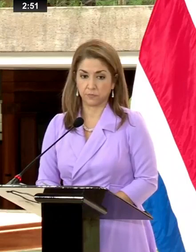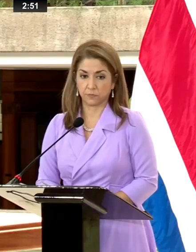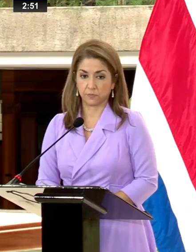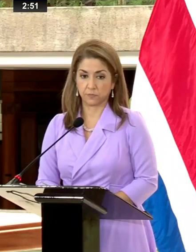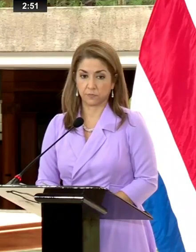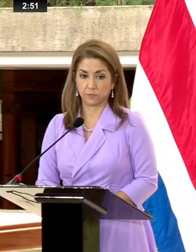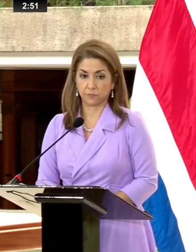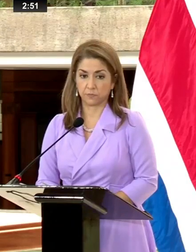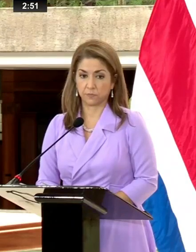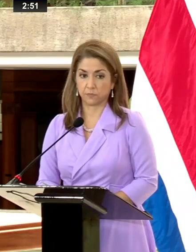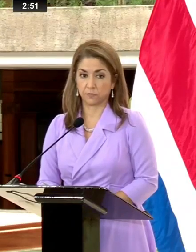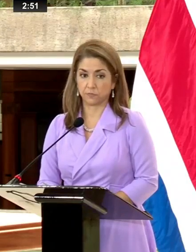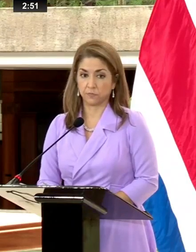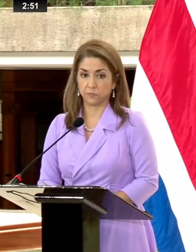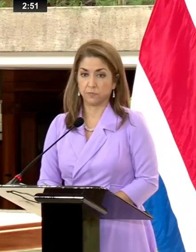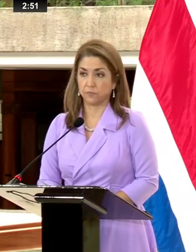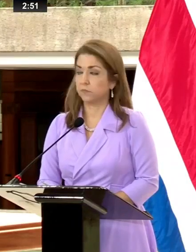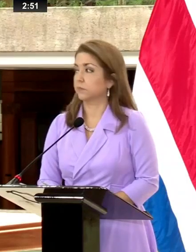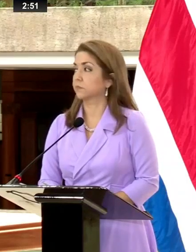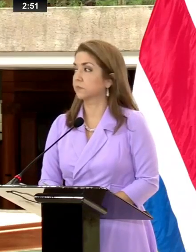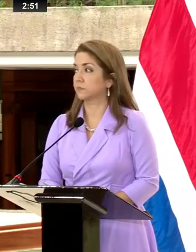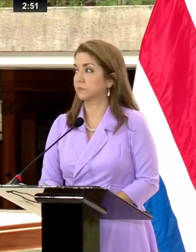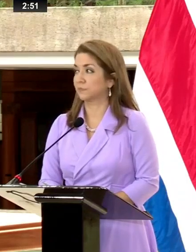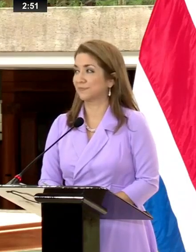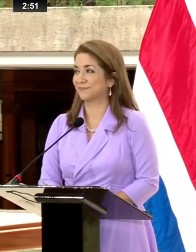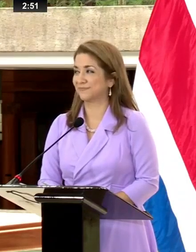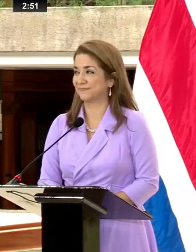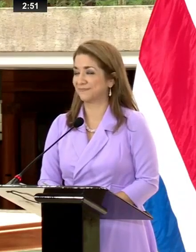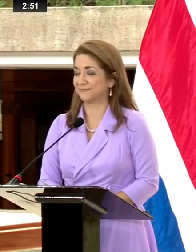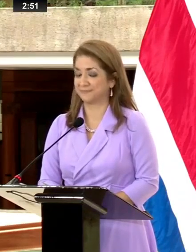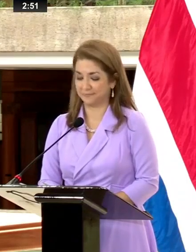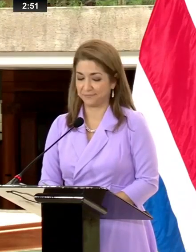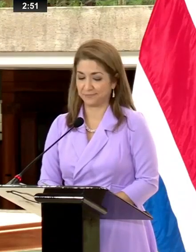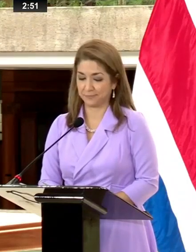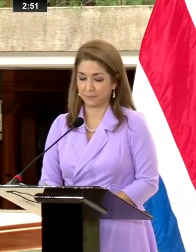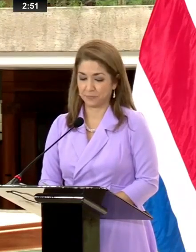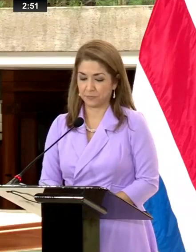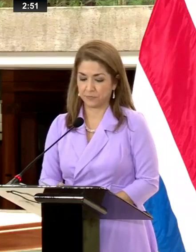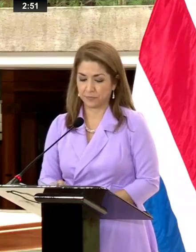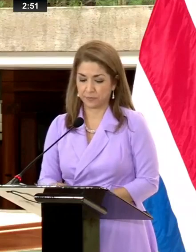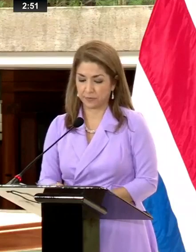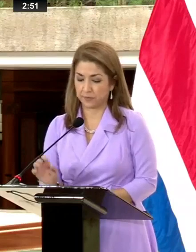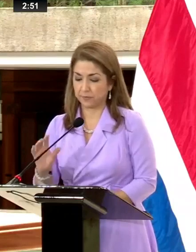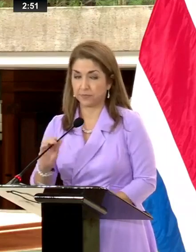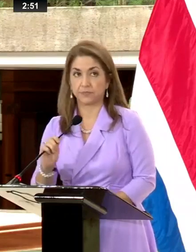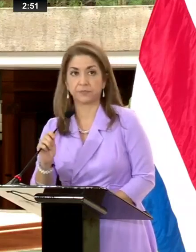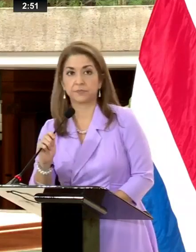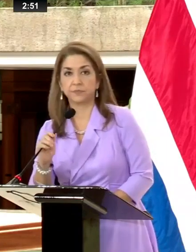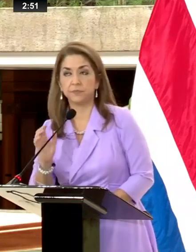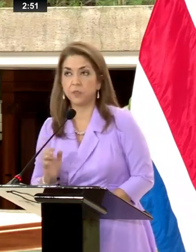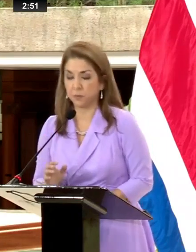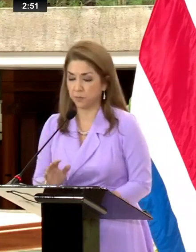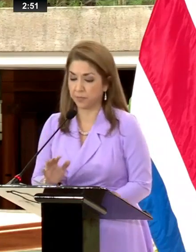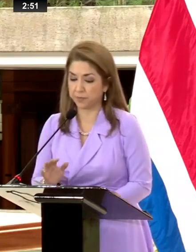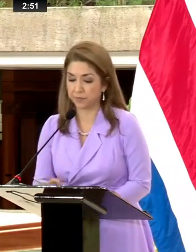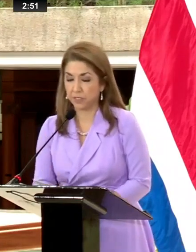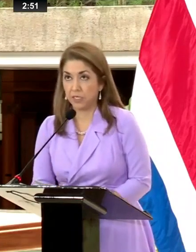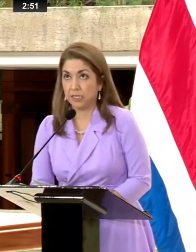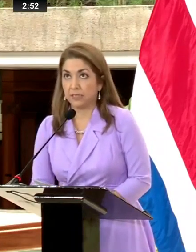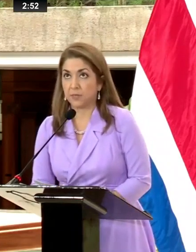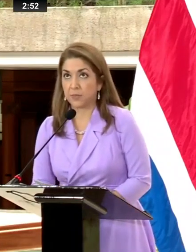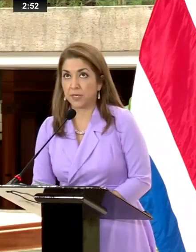No sé si don Franz quiere arrimarse, porque él también tiene influencia. Cuéntenos, señora ministra, ¿qué estamos haciendo?